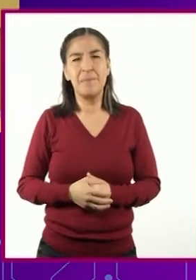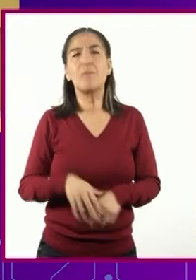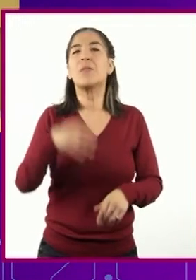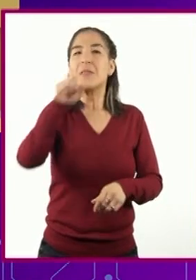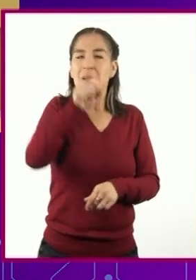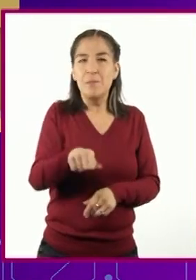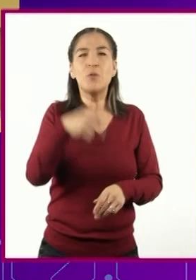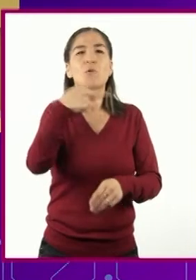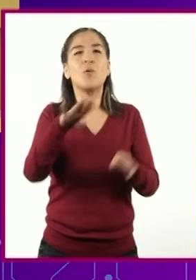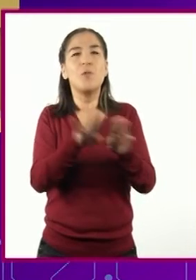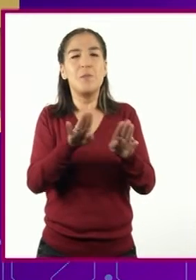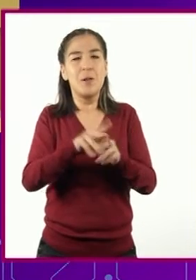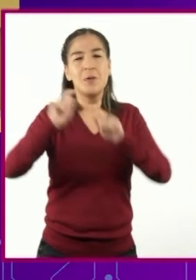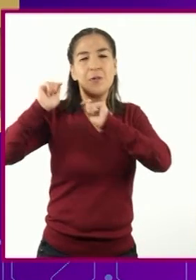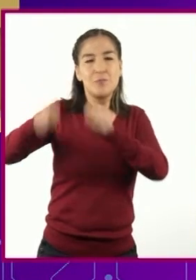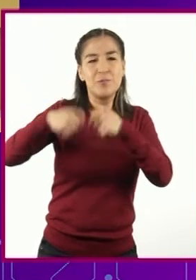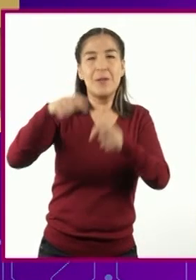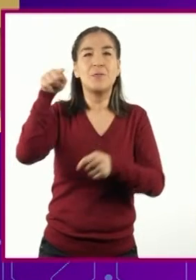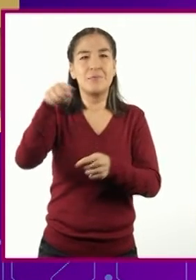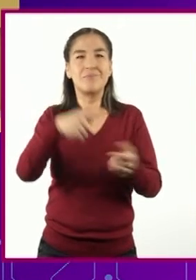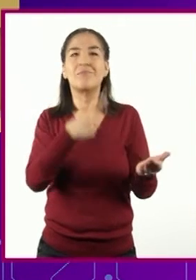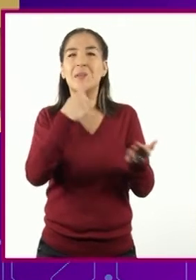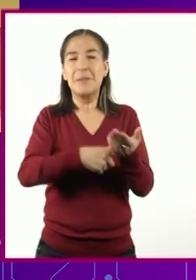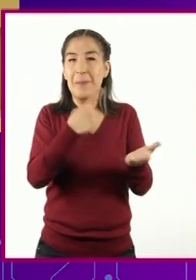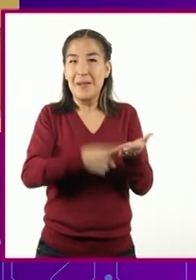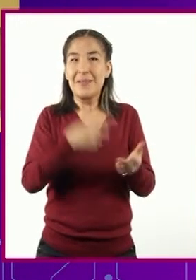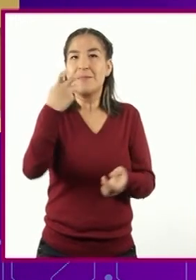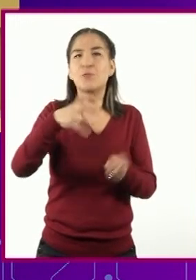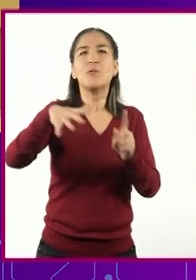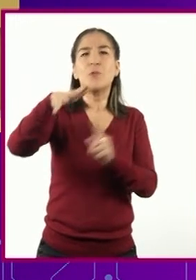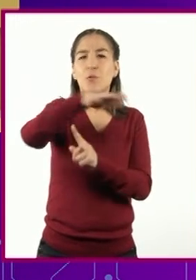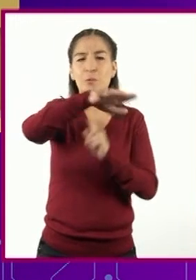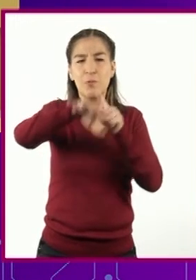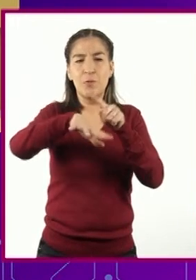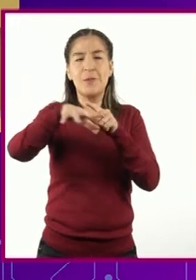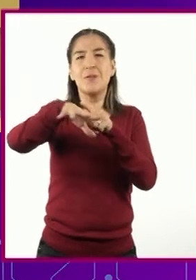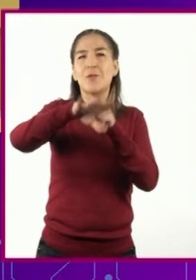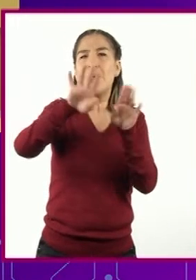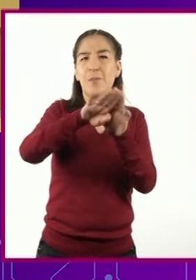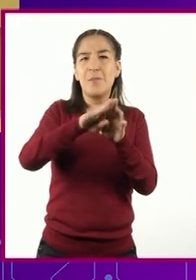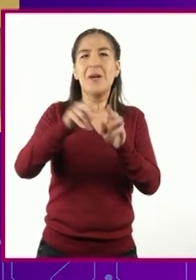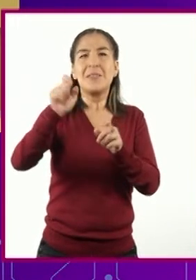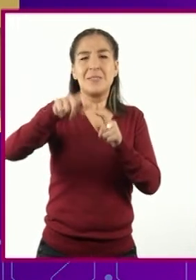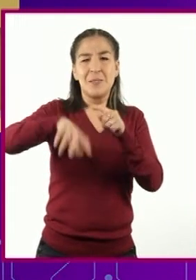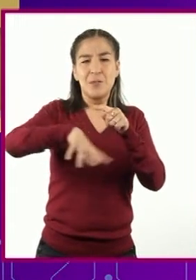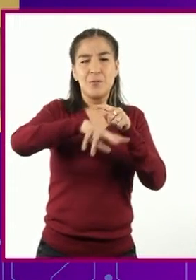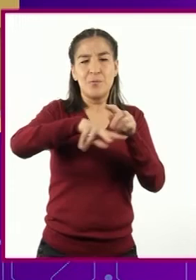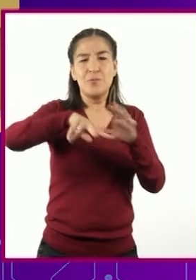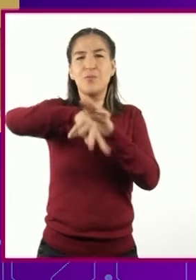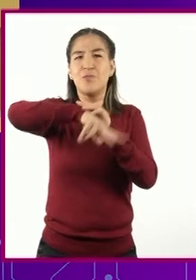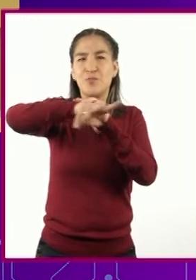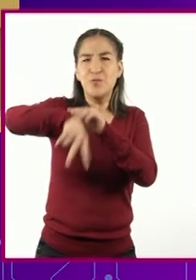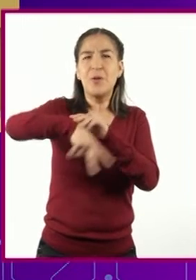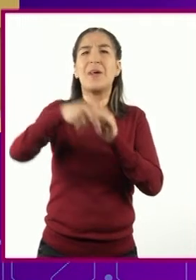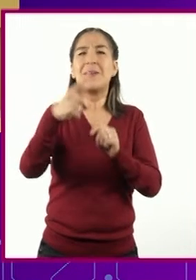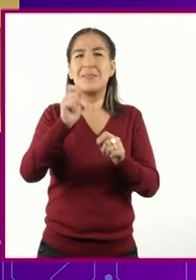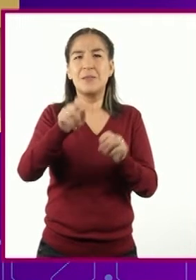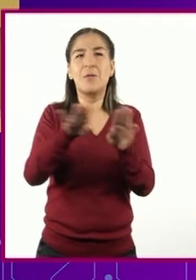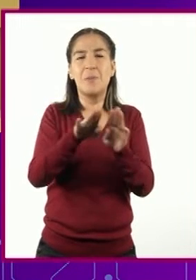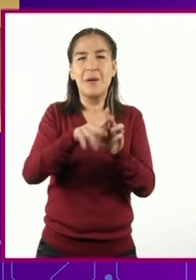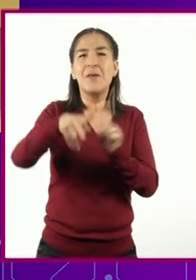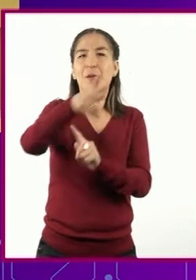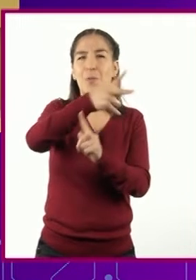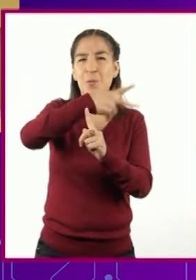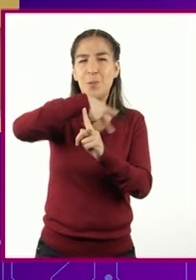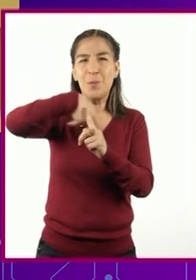la ceremonia de origen prehispánico de los voladores de Papantla, en Veracruz, está asociada con la fertilidad y